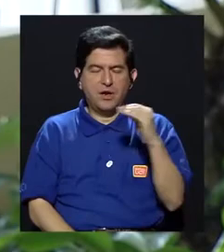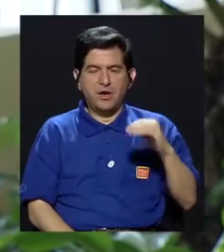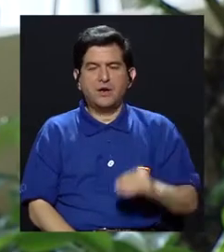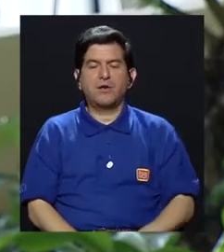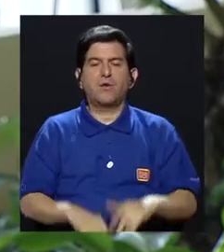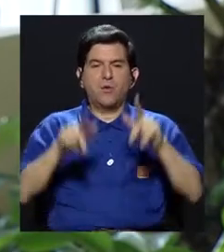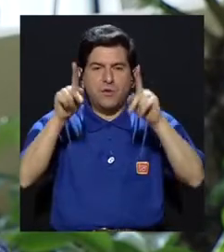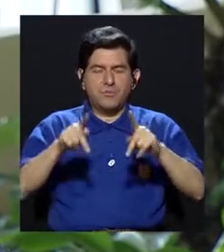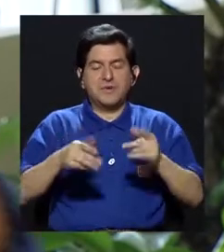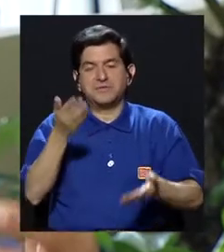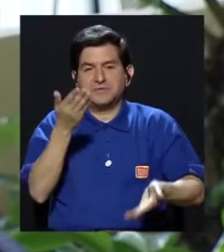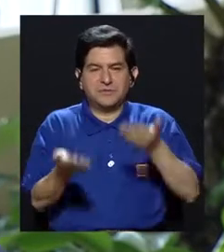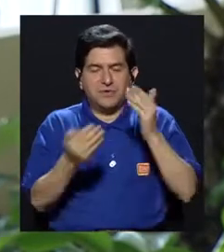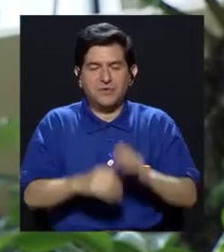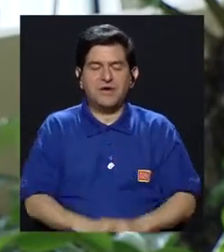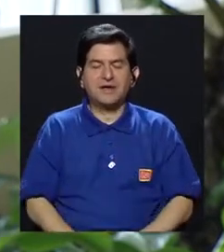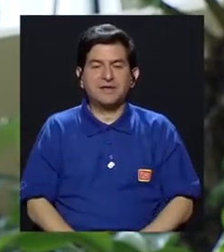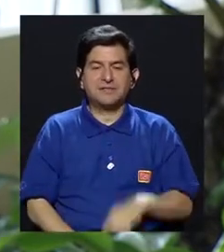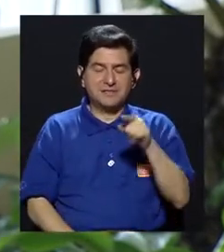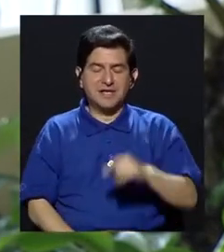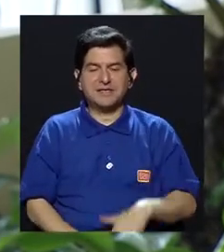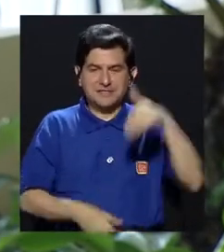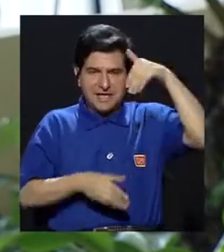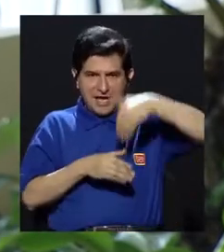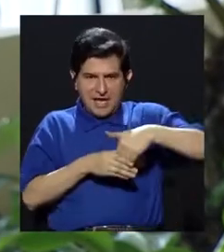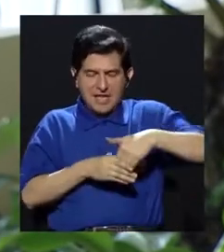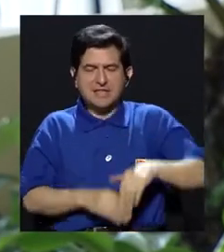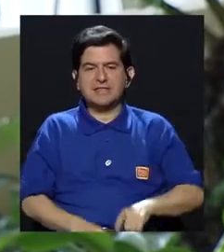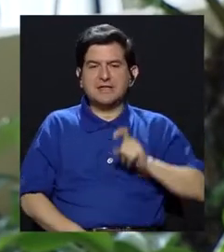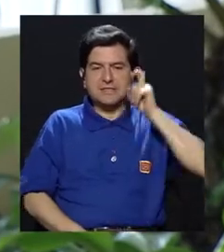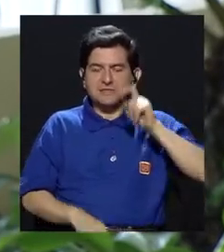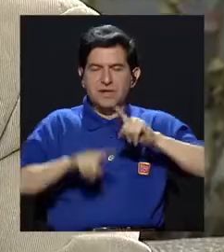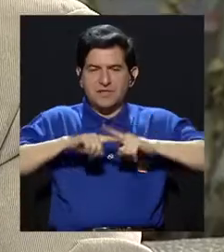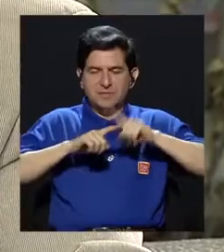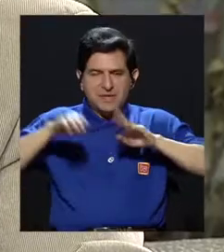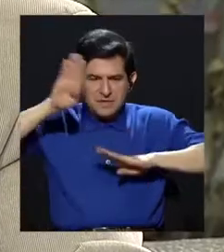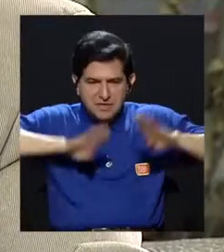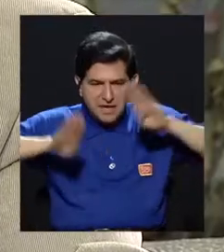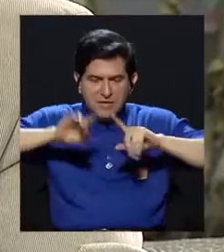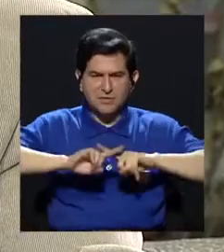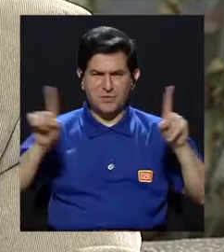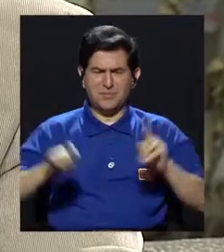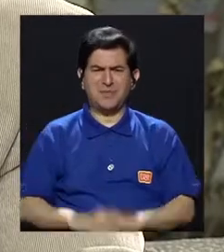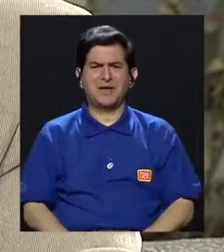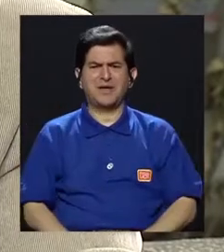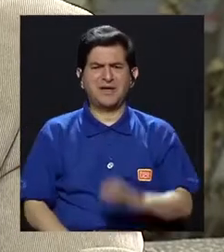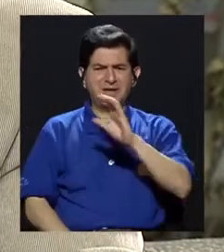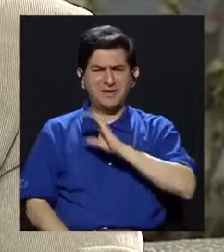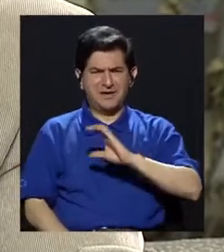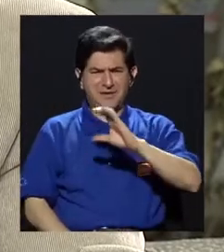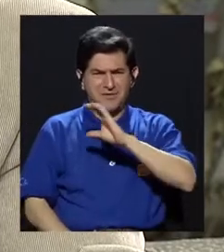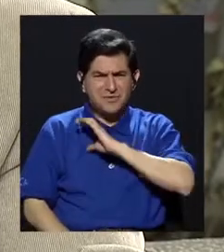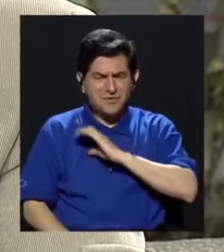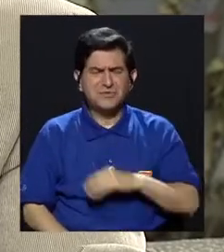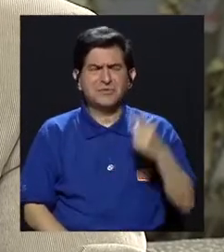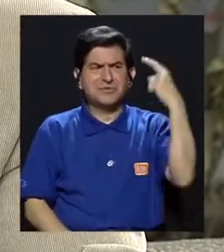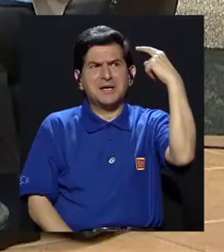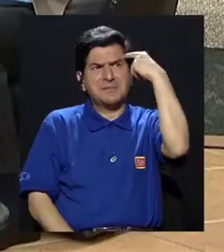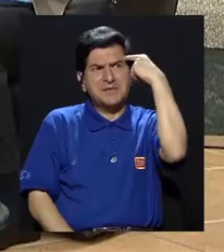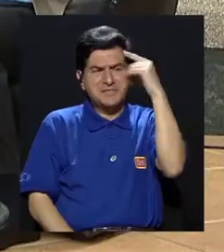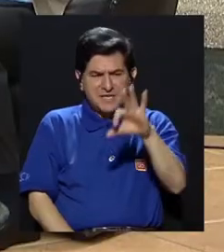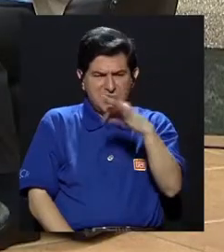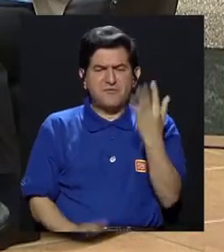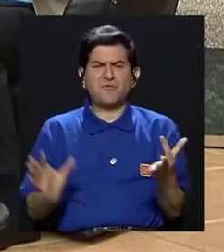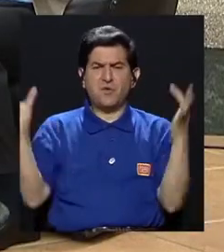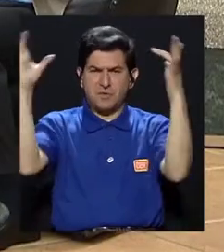persona intersexual, dependiendo de la dotación biológica, de lo que pasa a nivel biológico. Pero las actitudes, los pensamientos,